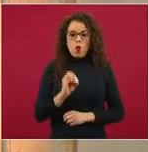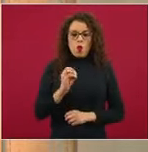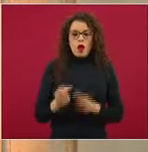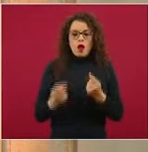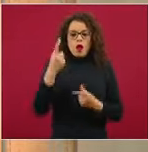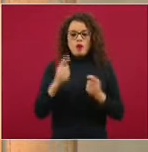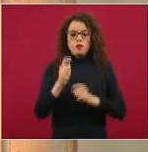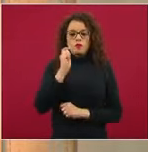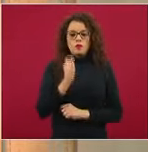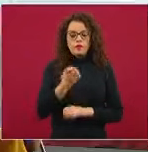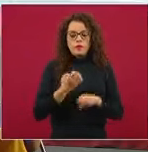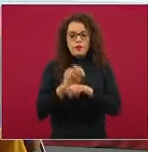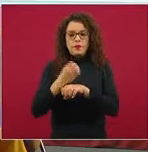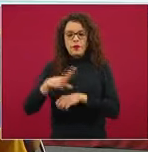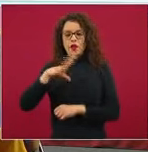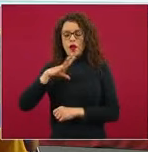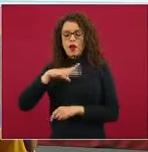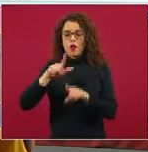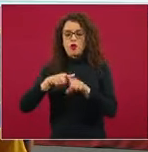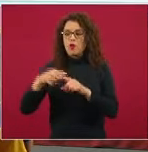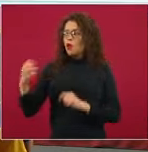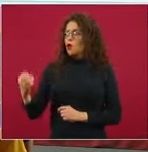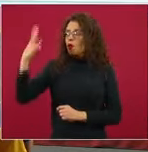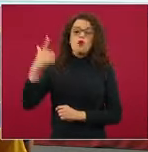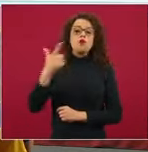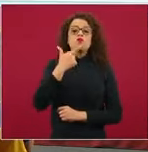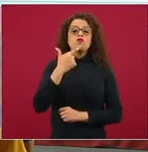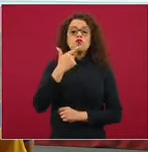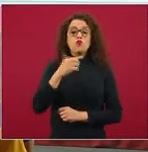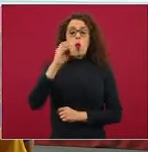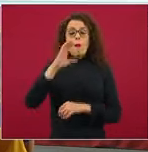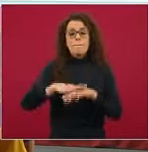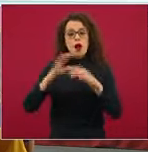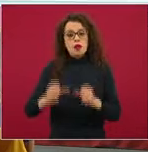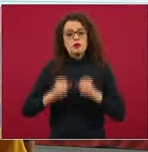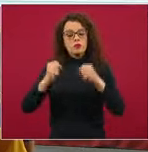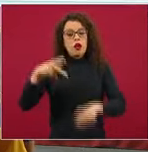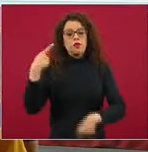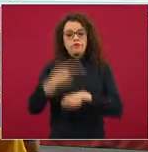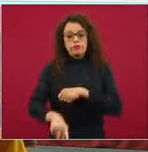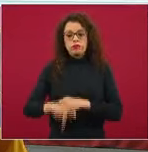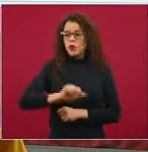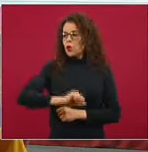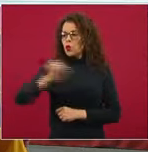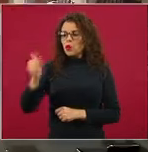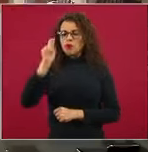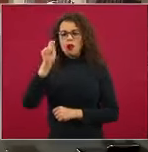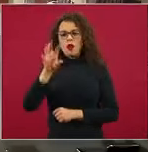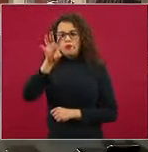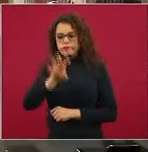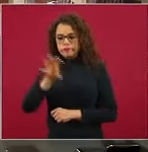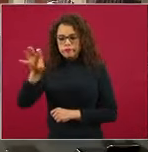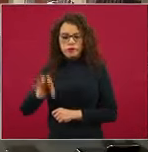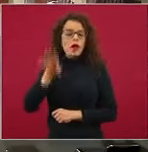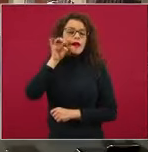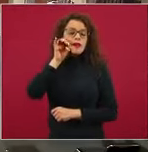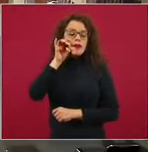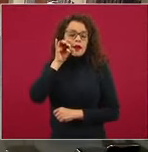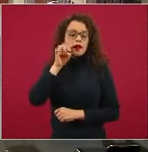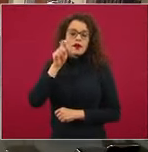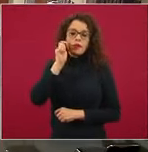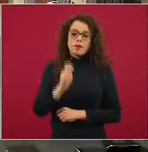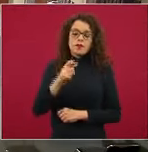en el color rojo o el máximo riesgo, y en aquellas entidades en color naranja o con riesgo alto. Pudiera